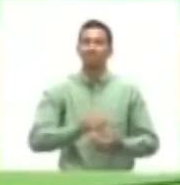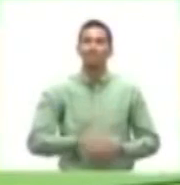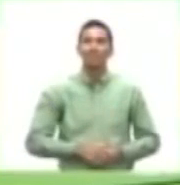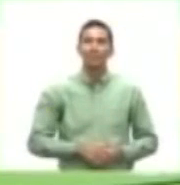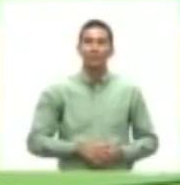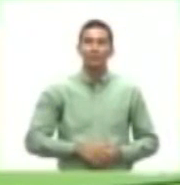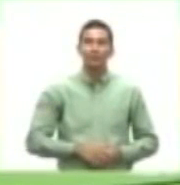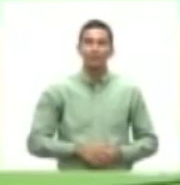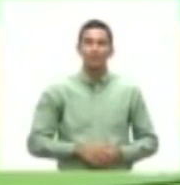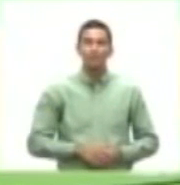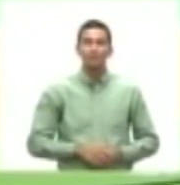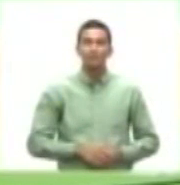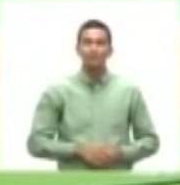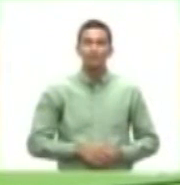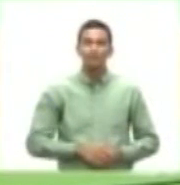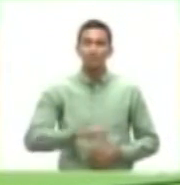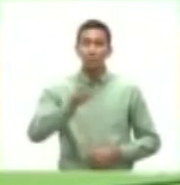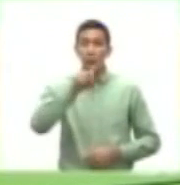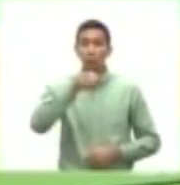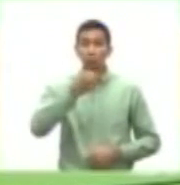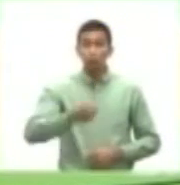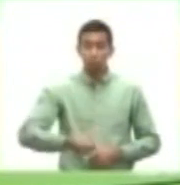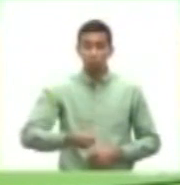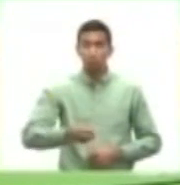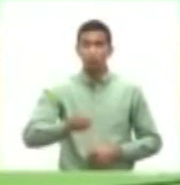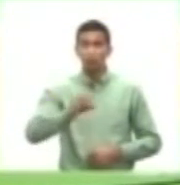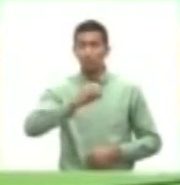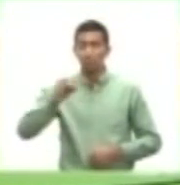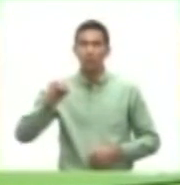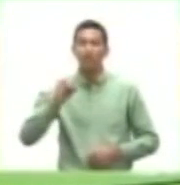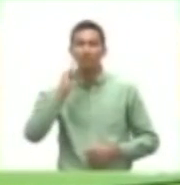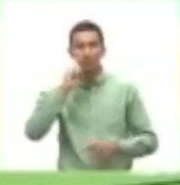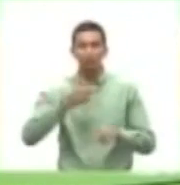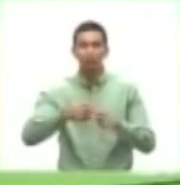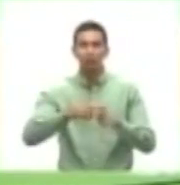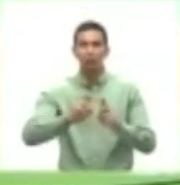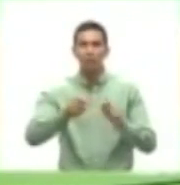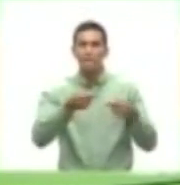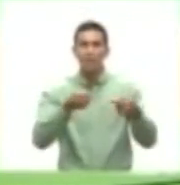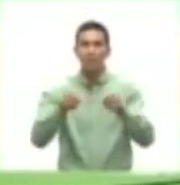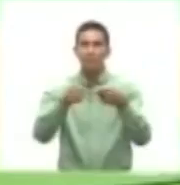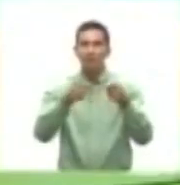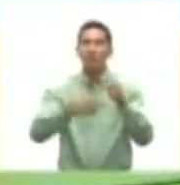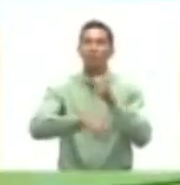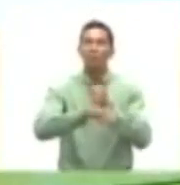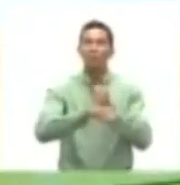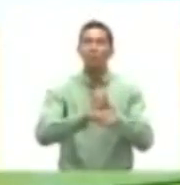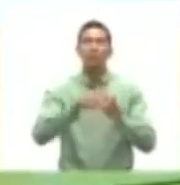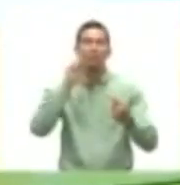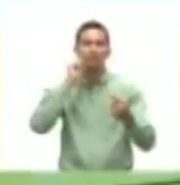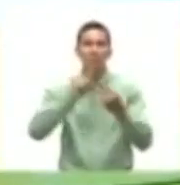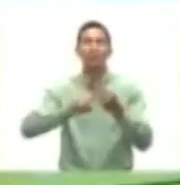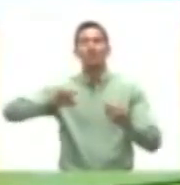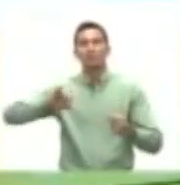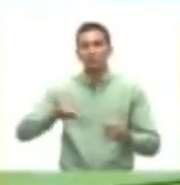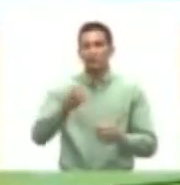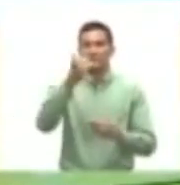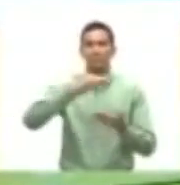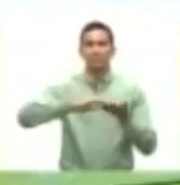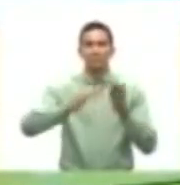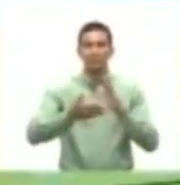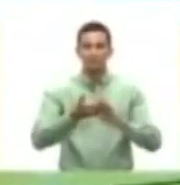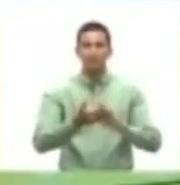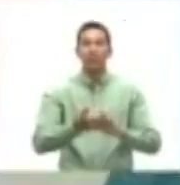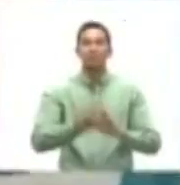el suroriente de Barranquilla se lleva a cabo el torneo de fútbol Sí a la Paz, que busca unir a la comunidad en torno a la recreación y por supuesto a la sana